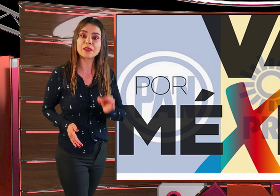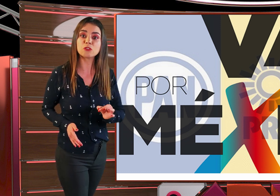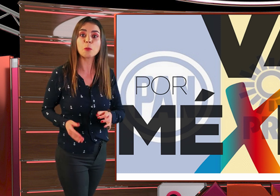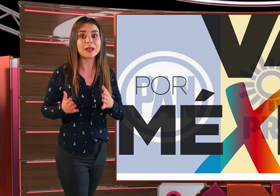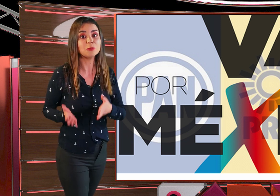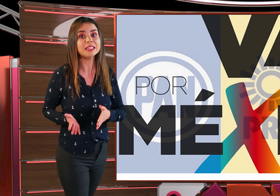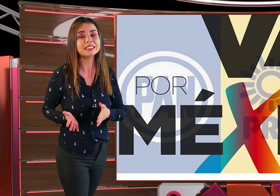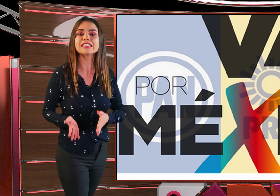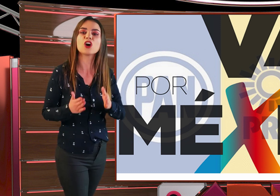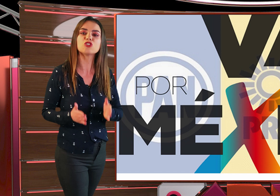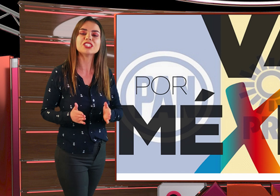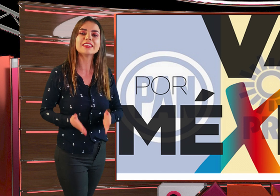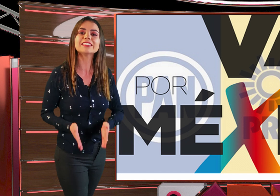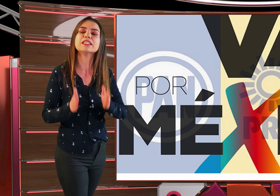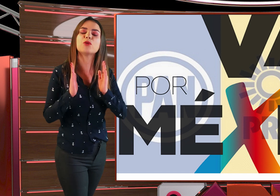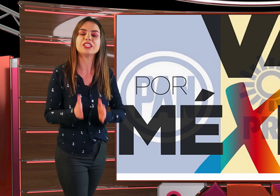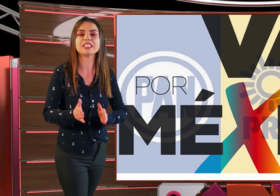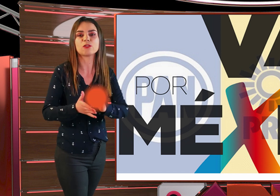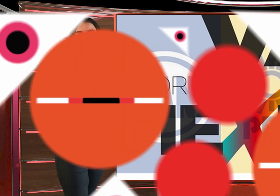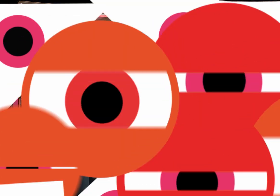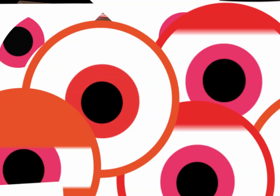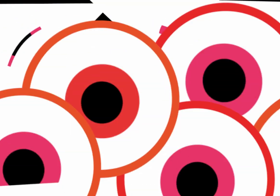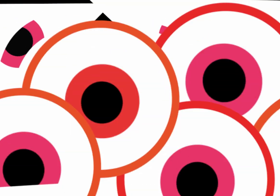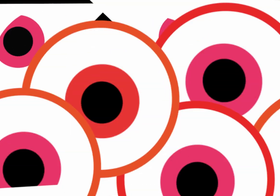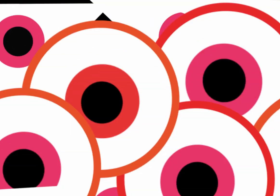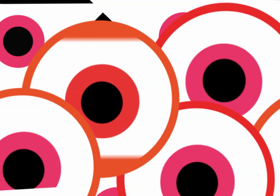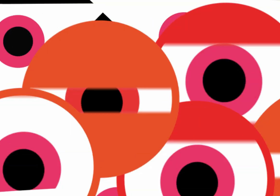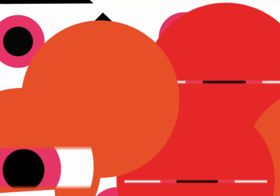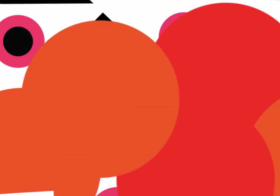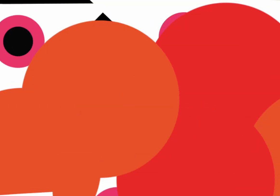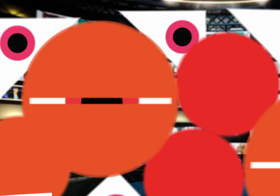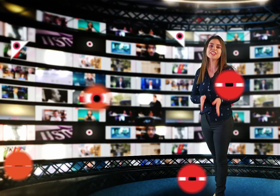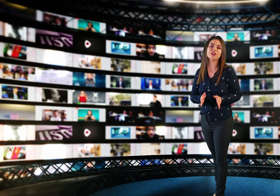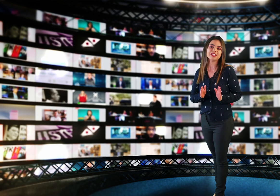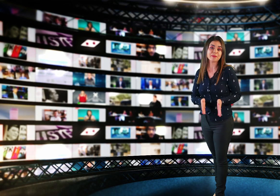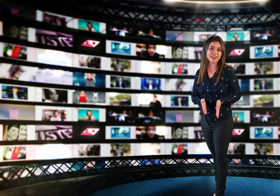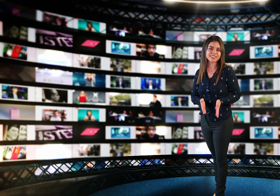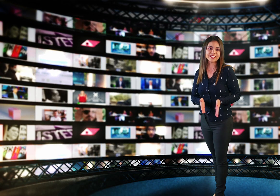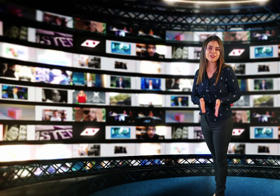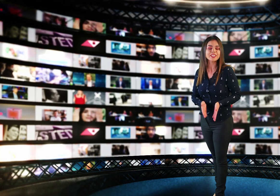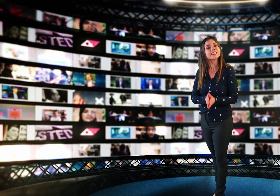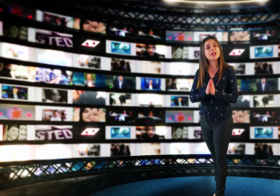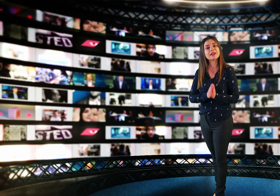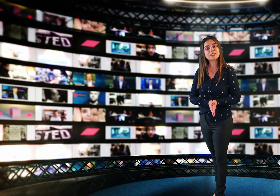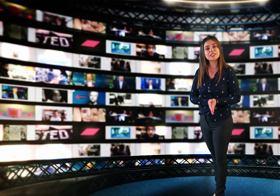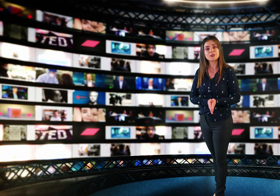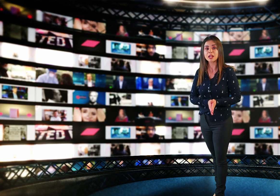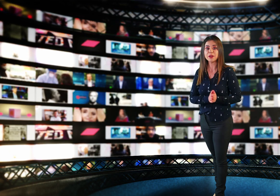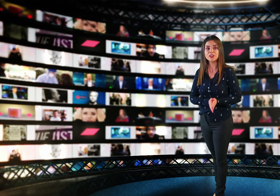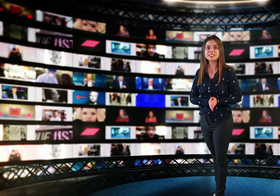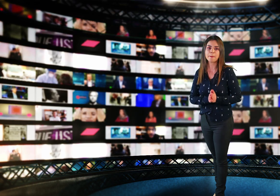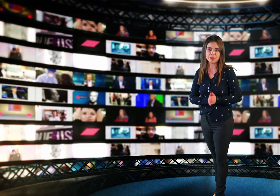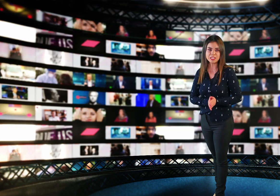formar ciudadanos más humanistas, conscientes y politizados. Y siguiendo con el tema de las elecciones, el martes